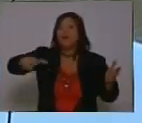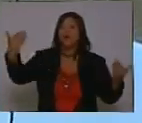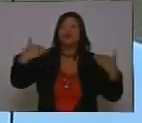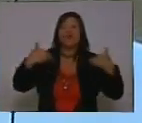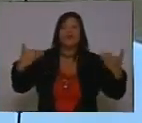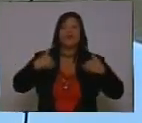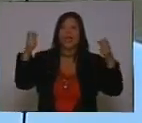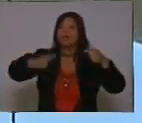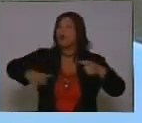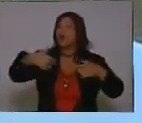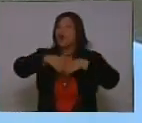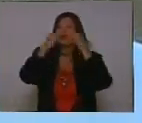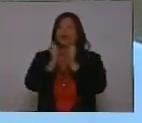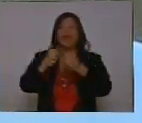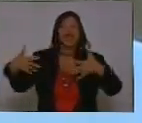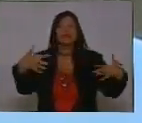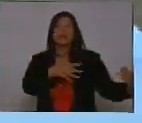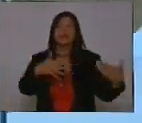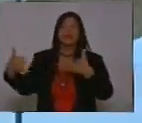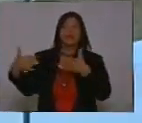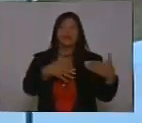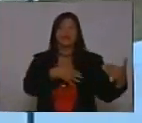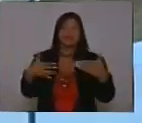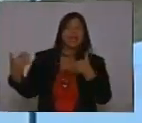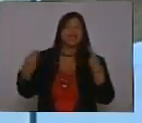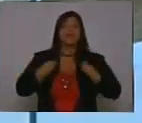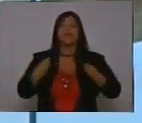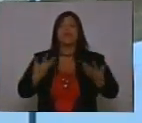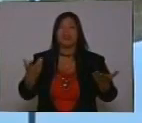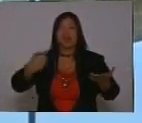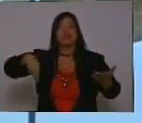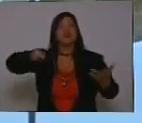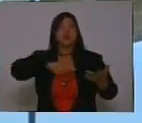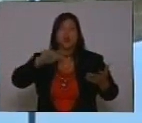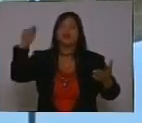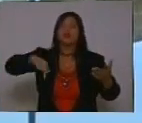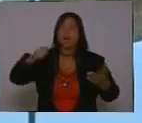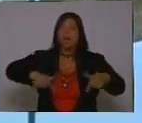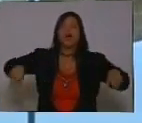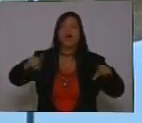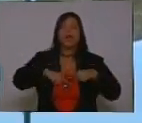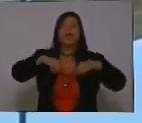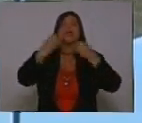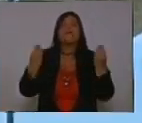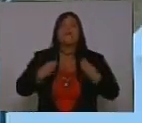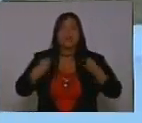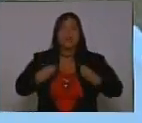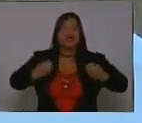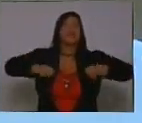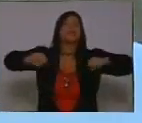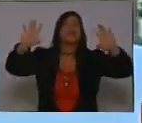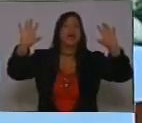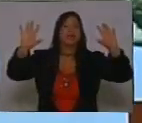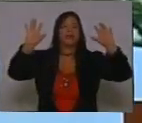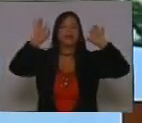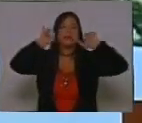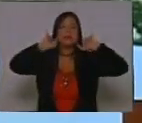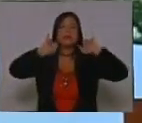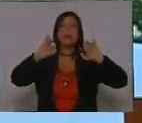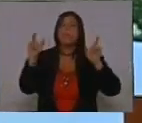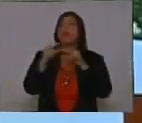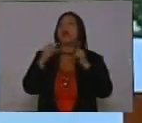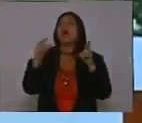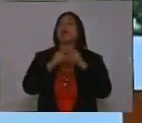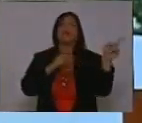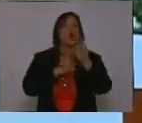ahí luchando y combatiendo. Por eso es que nosotros estamos dando la vida. Y no debe ser solo una